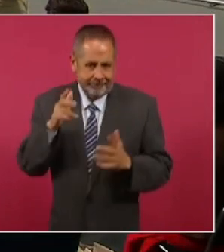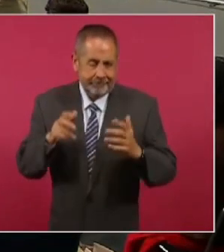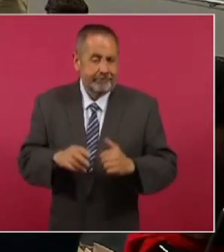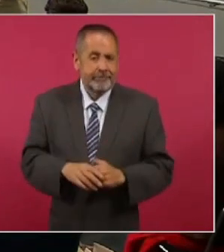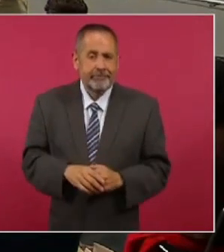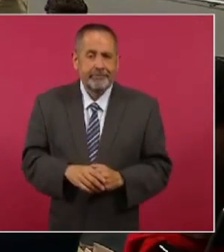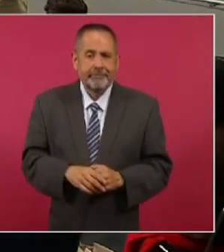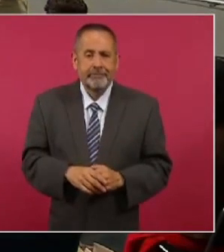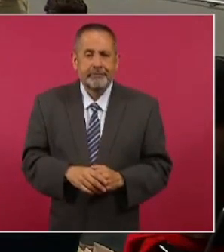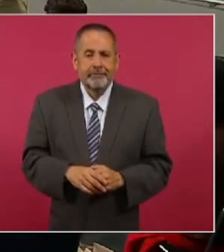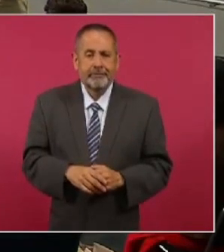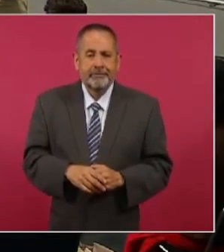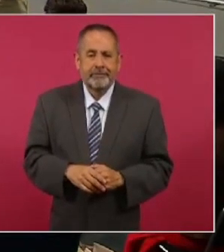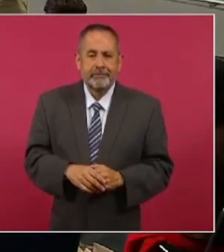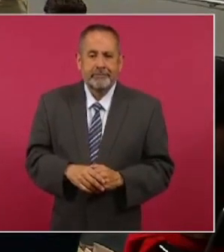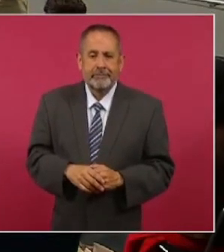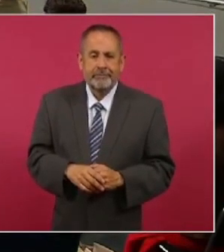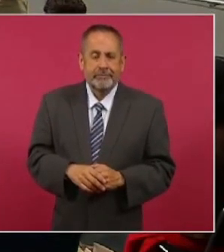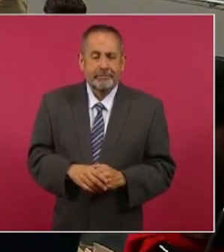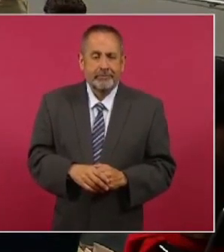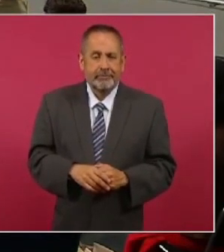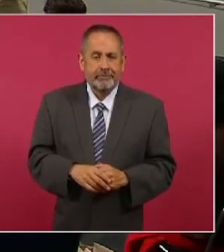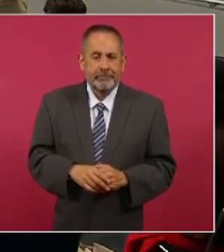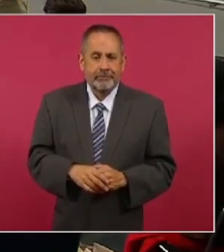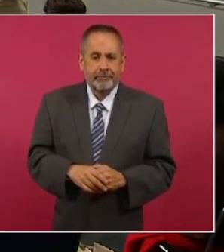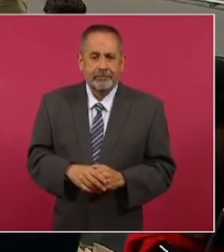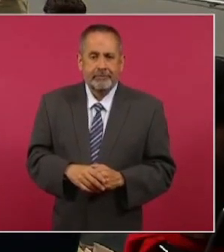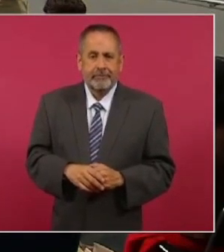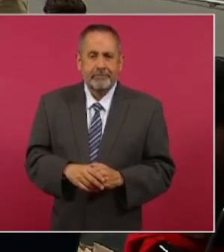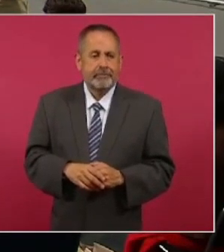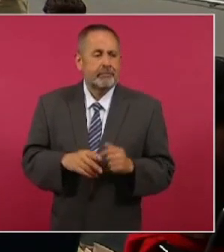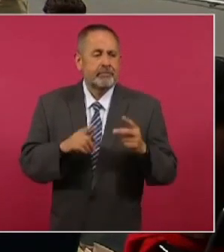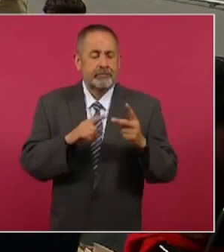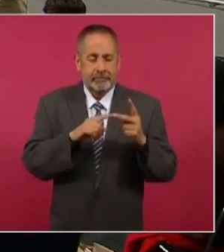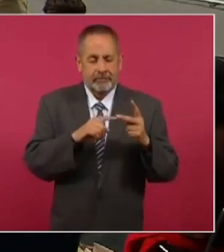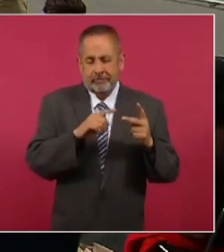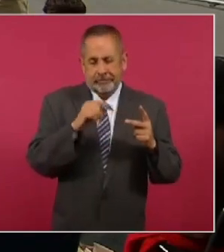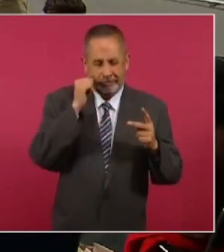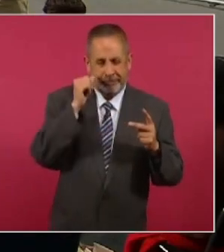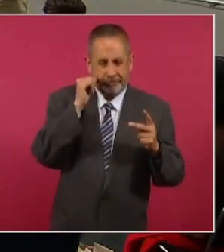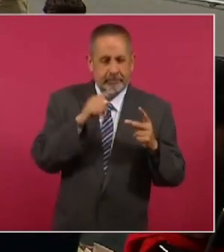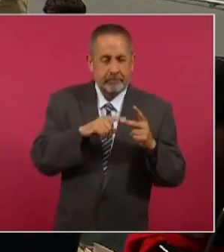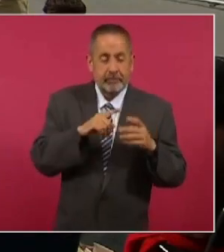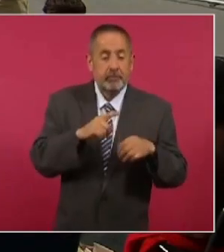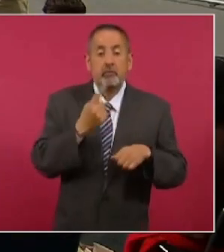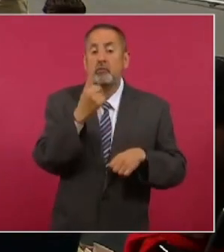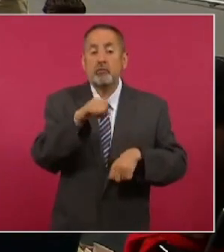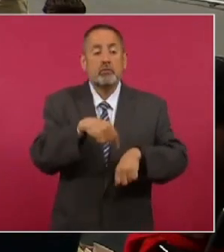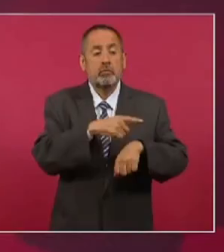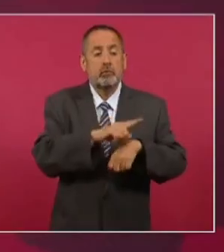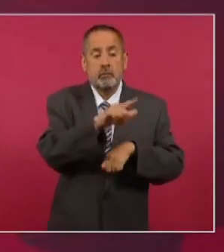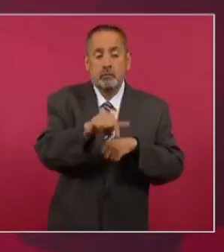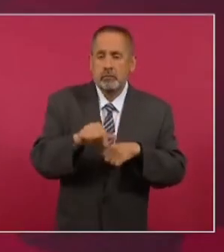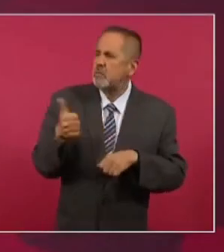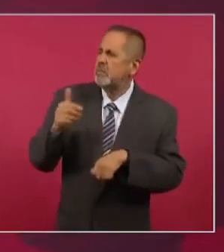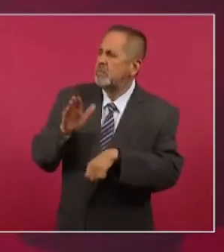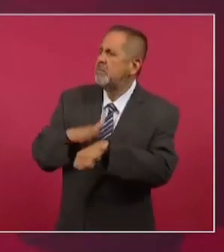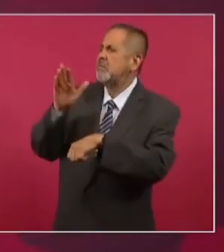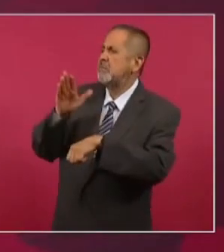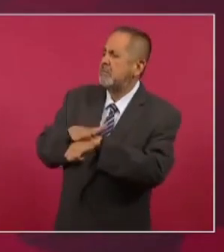a la hora hubo otro acto de violencia pero así